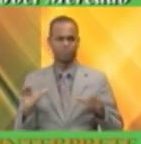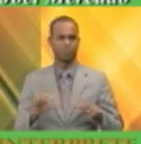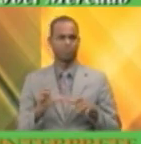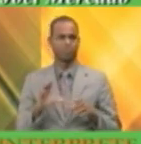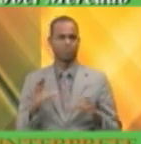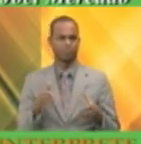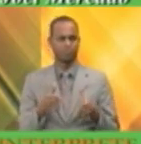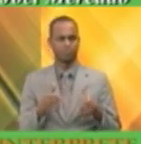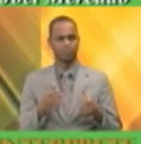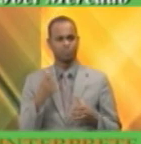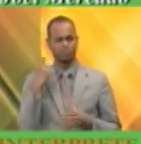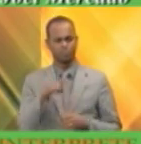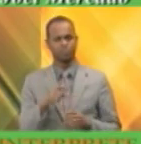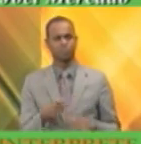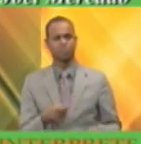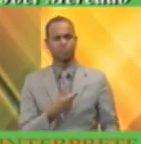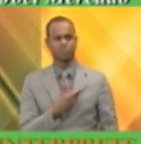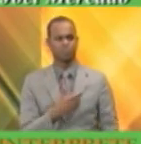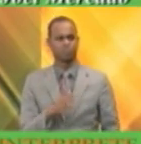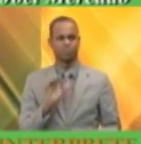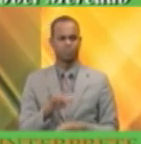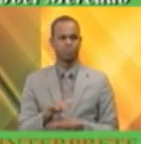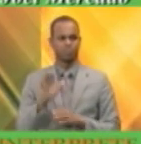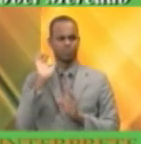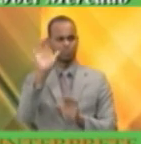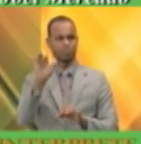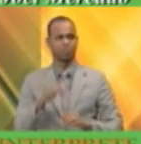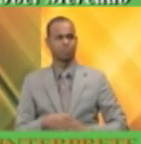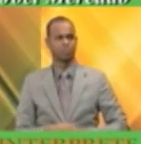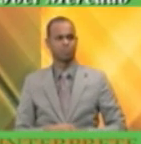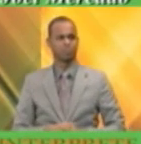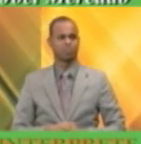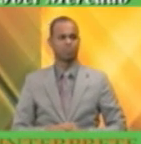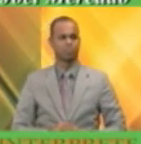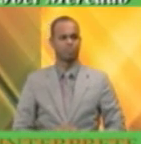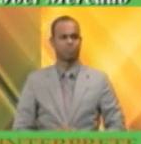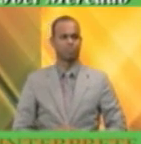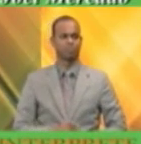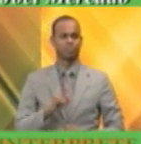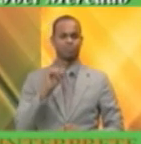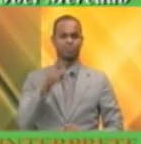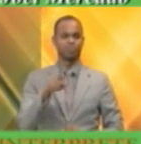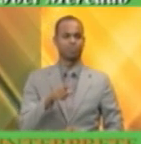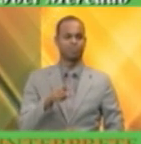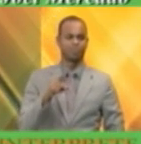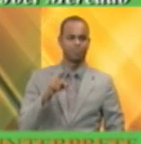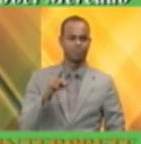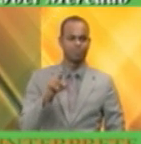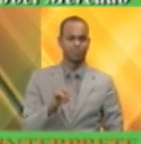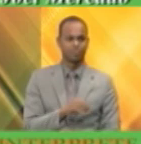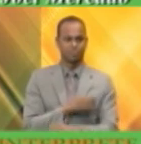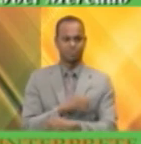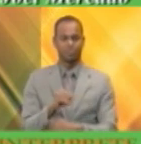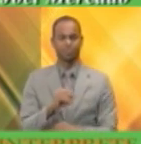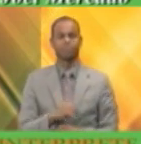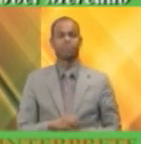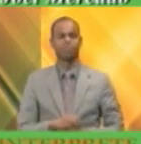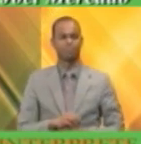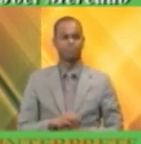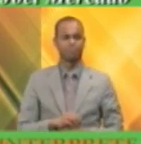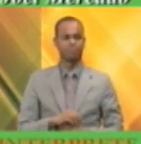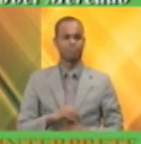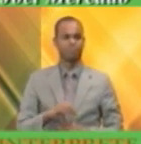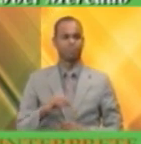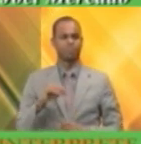de Es un grupo de baloncetto. Sí, de baloncetto. Sí. Es lo mismo. Ocoa. Ocoa sí. La nueva, dice. Sí, ese